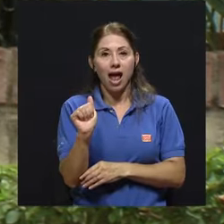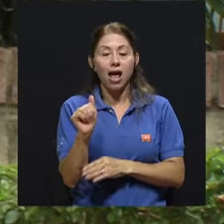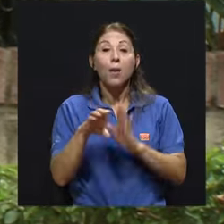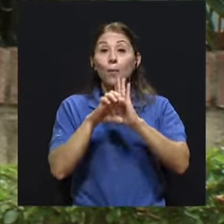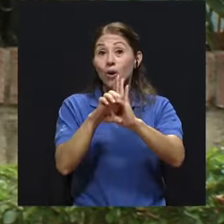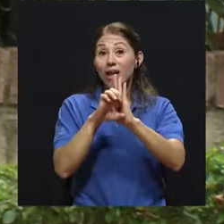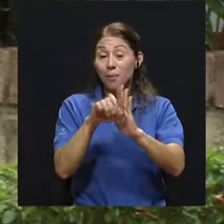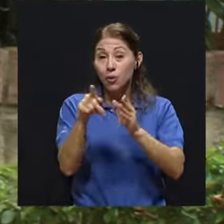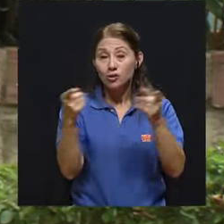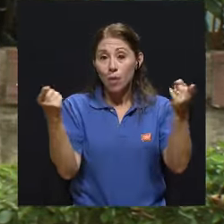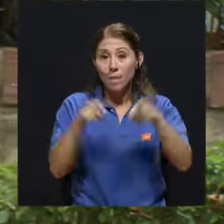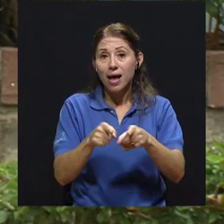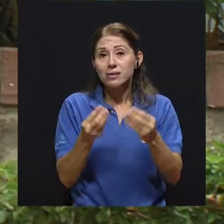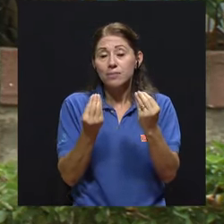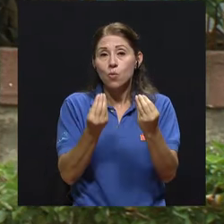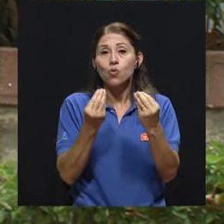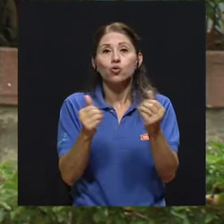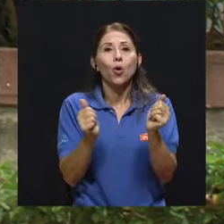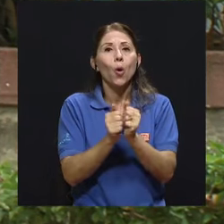de las más comunes es